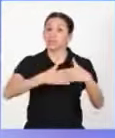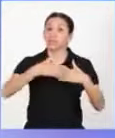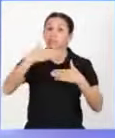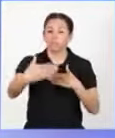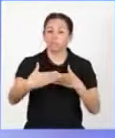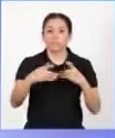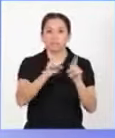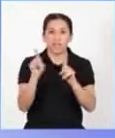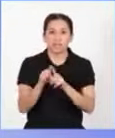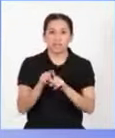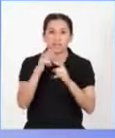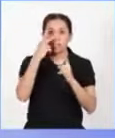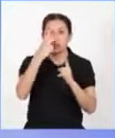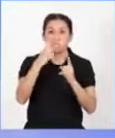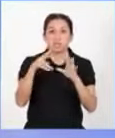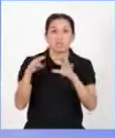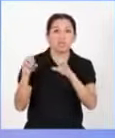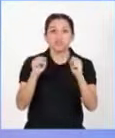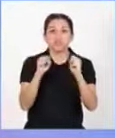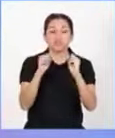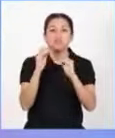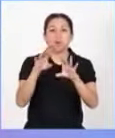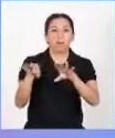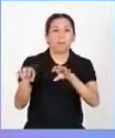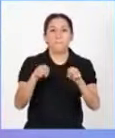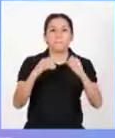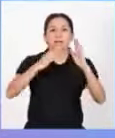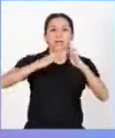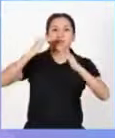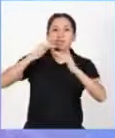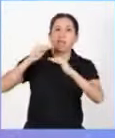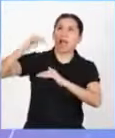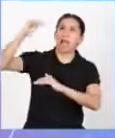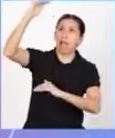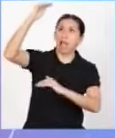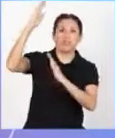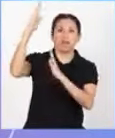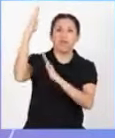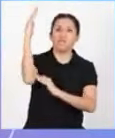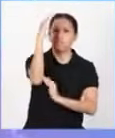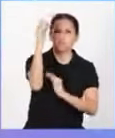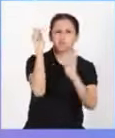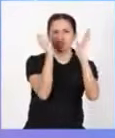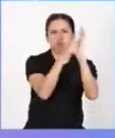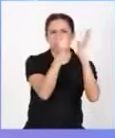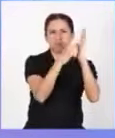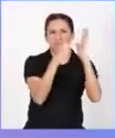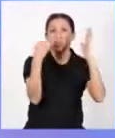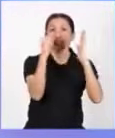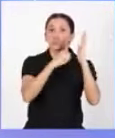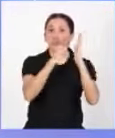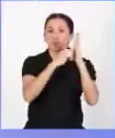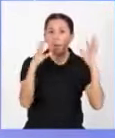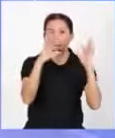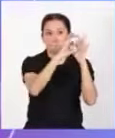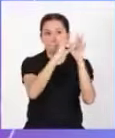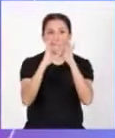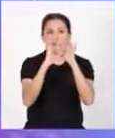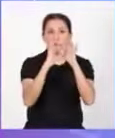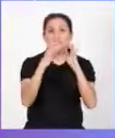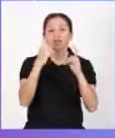Además, fijar bien las repisas y muebles de la casa y dejar libre el camino